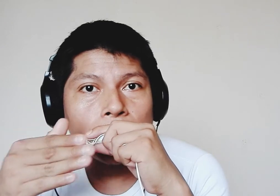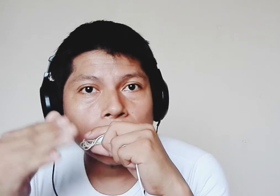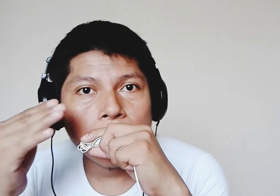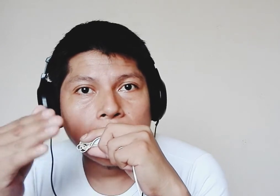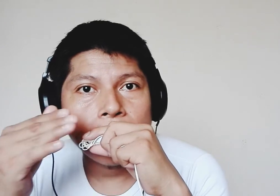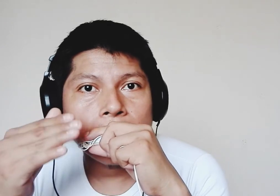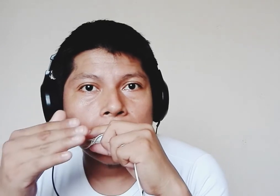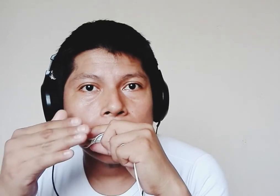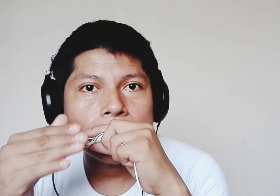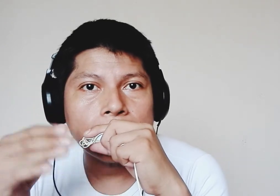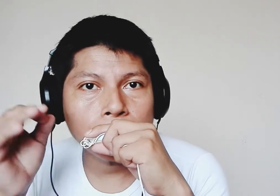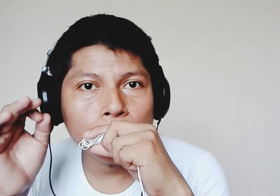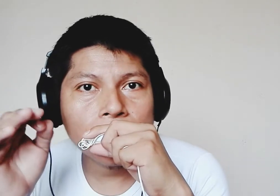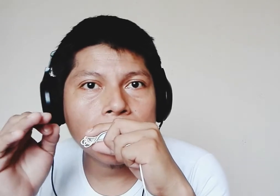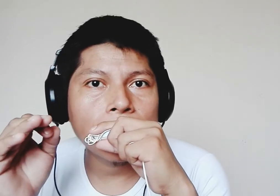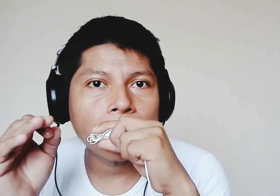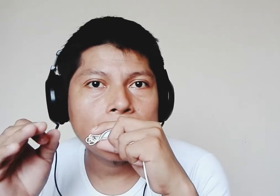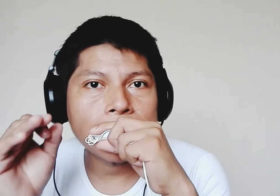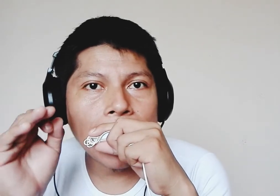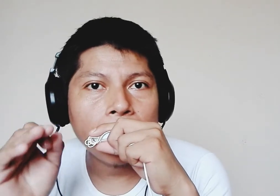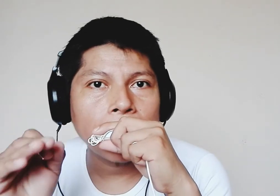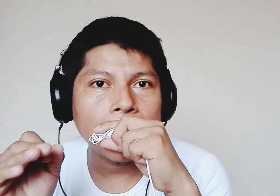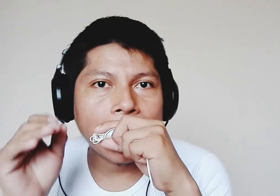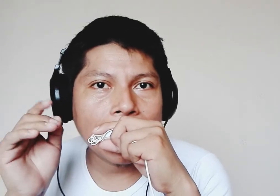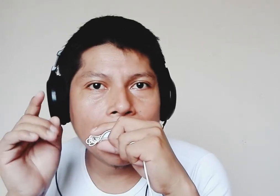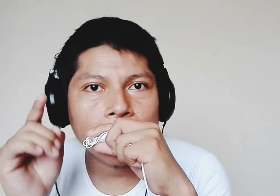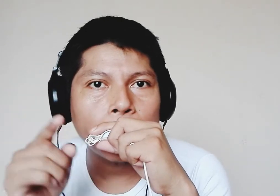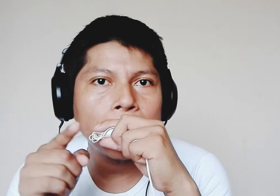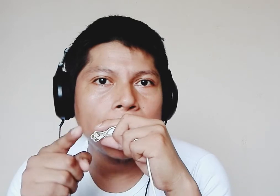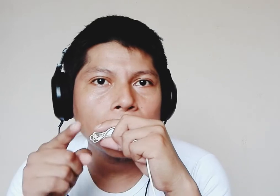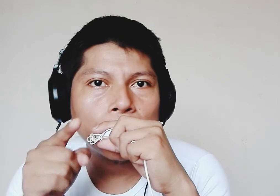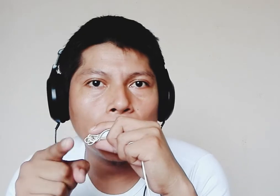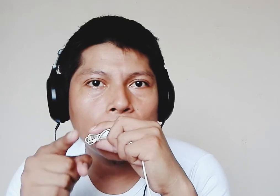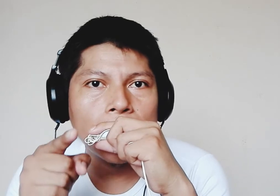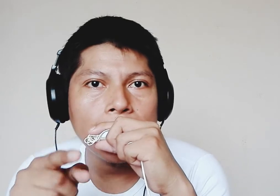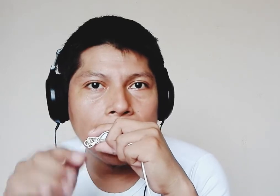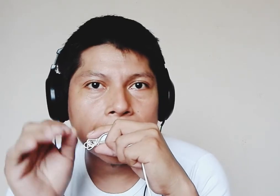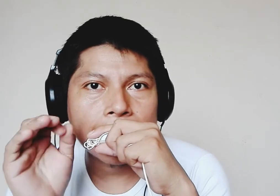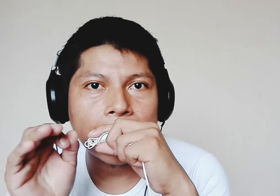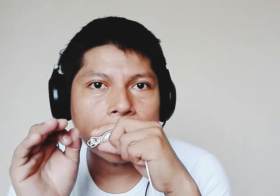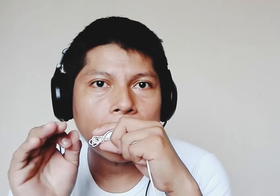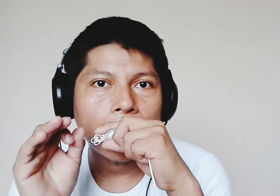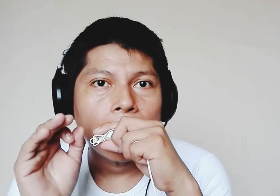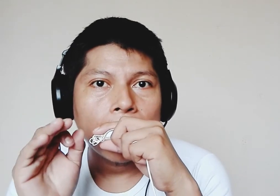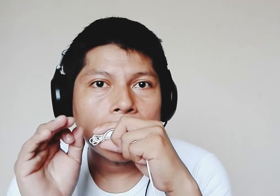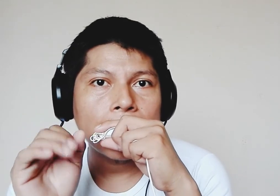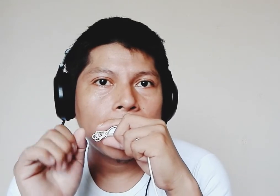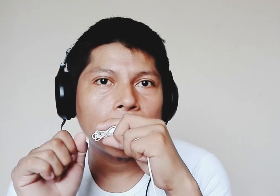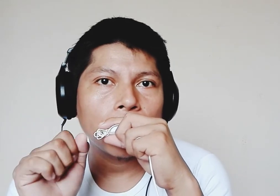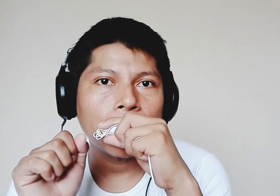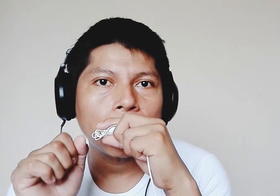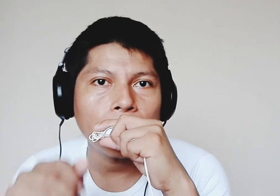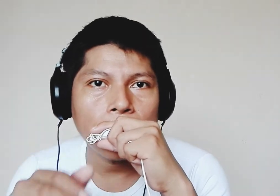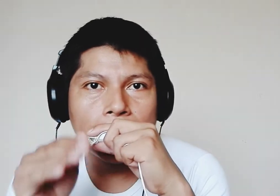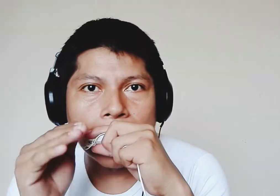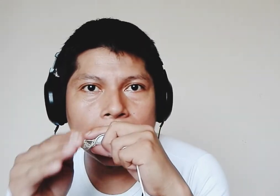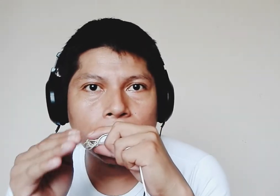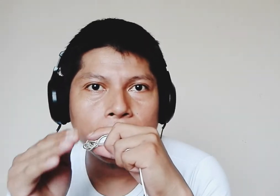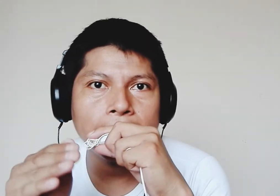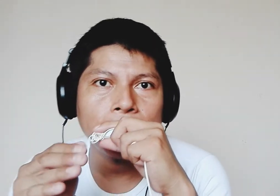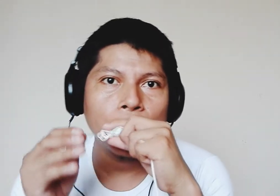López Obrador sobre Anabel Hernández, y muy cierto, y realmente le cayó el piedrazo a todos ahí, al quien le haya dolido,